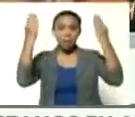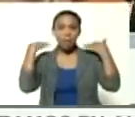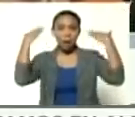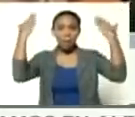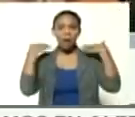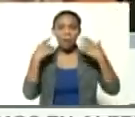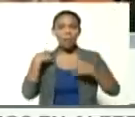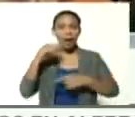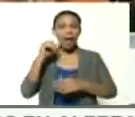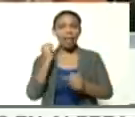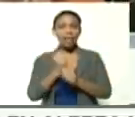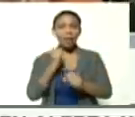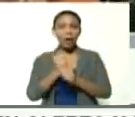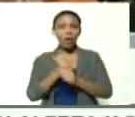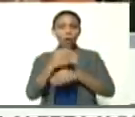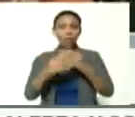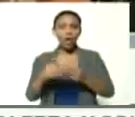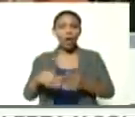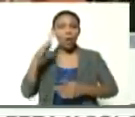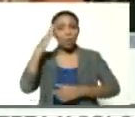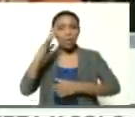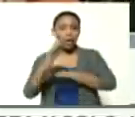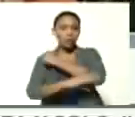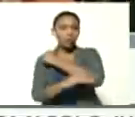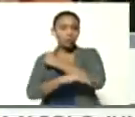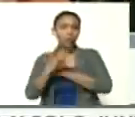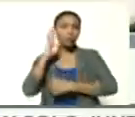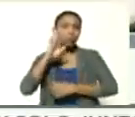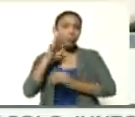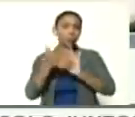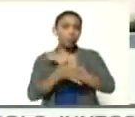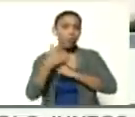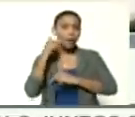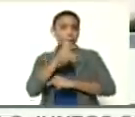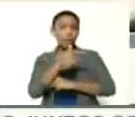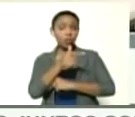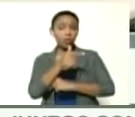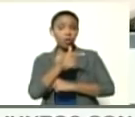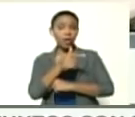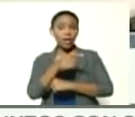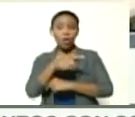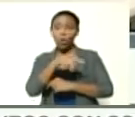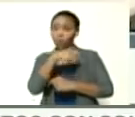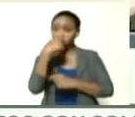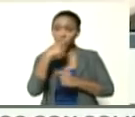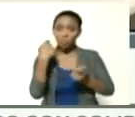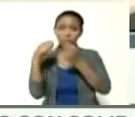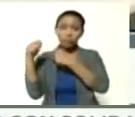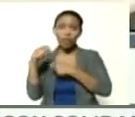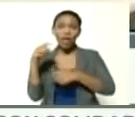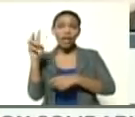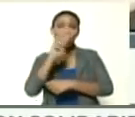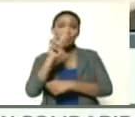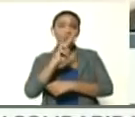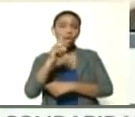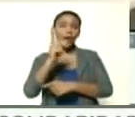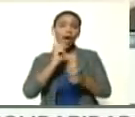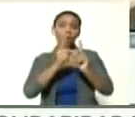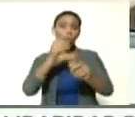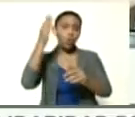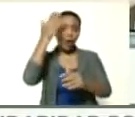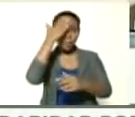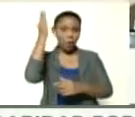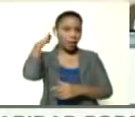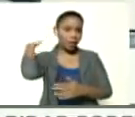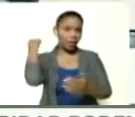Gedeón los paramilitares con los narcotraficantes y los venezolanos traidores. ¿Y qué hicieron